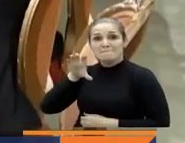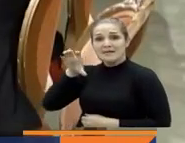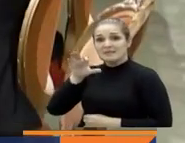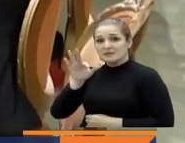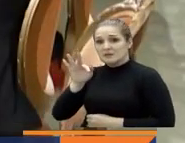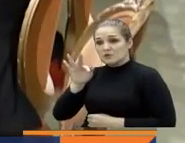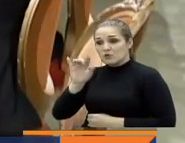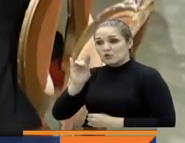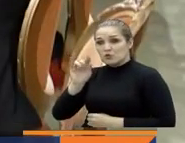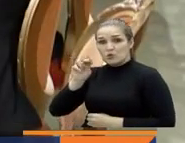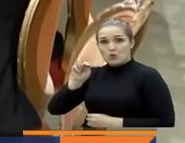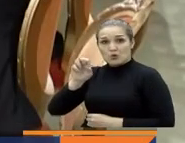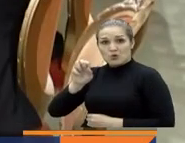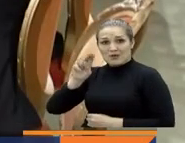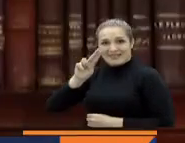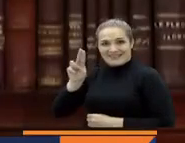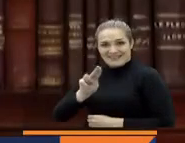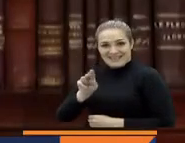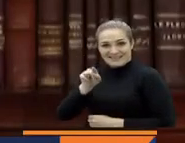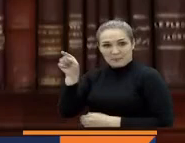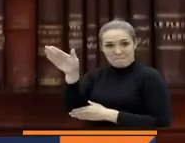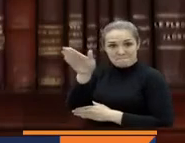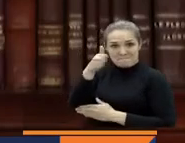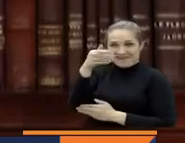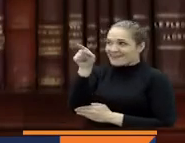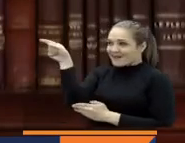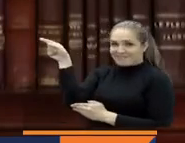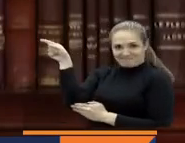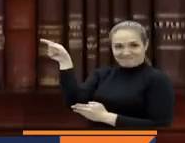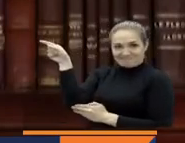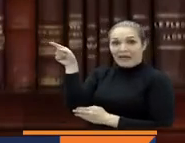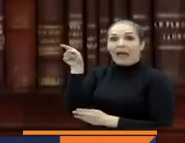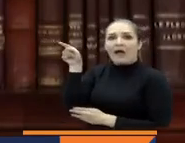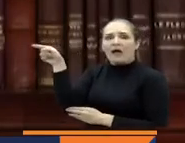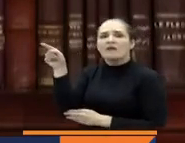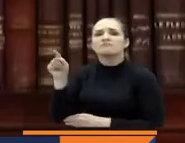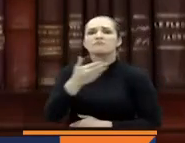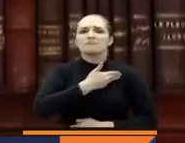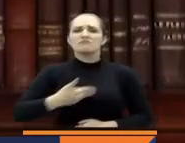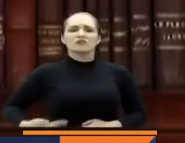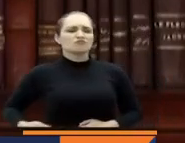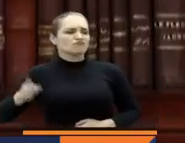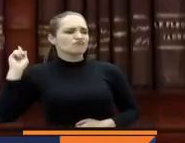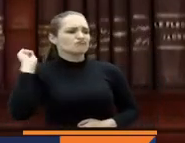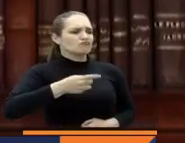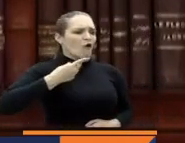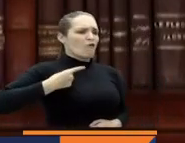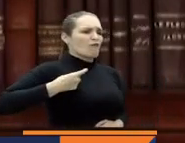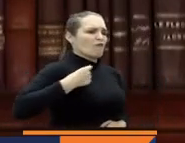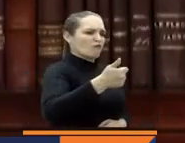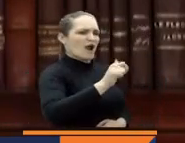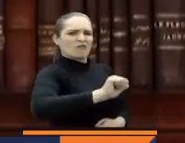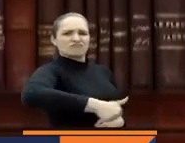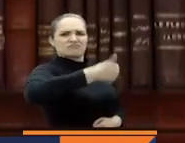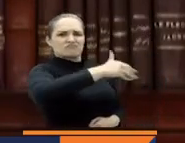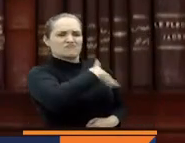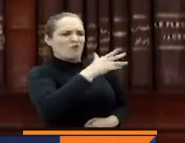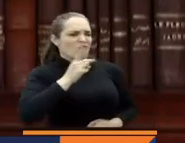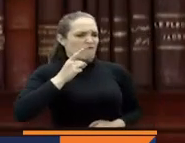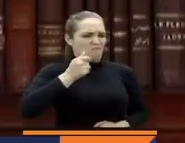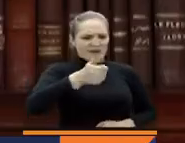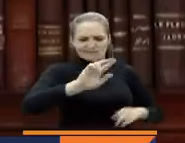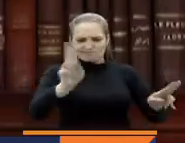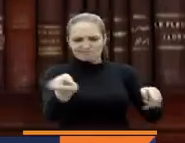presidente suspendiera la actividad parlamentaria, destituyera además al primer ministro y se atribuyera plenos poderes ejecutivos, cientos